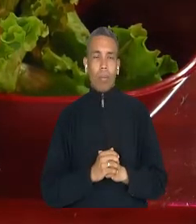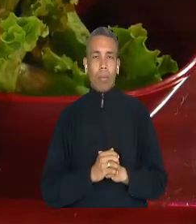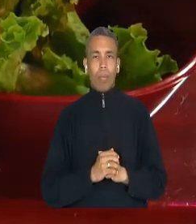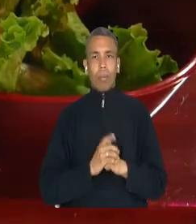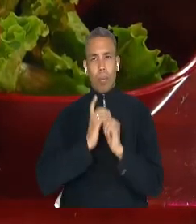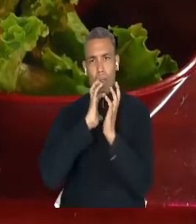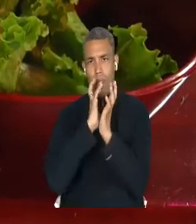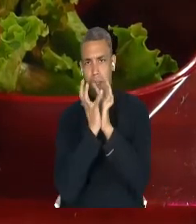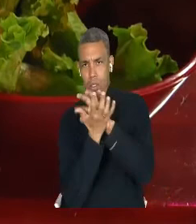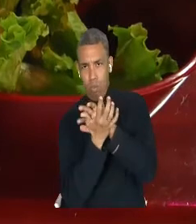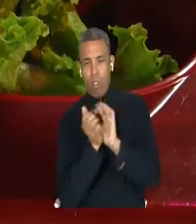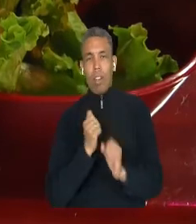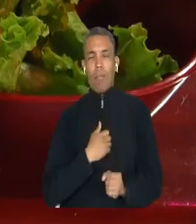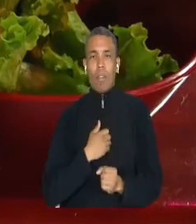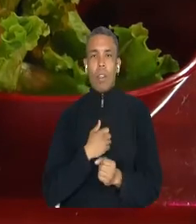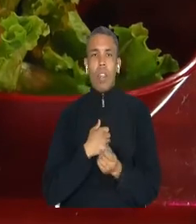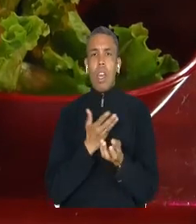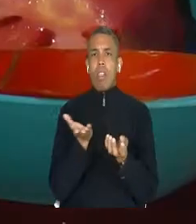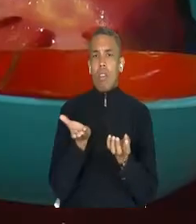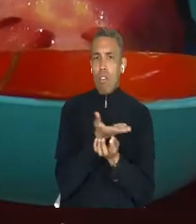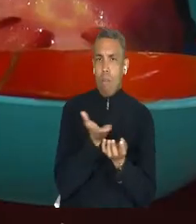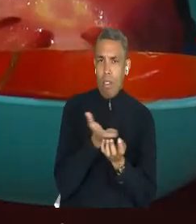tomates,